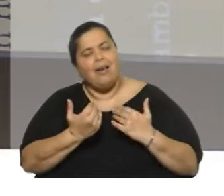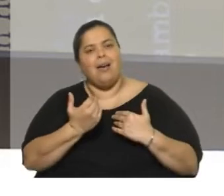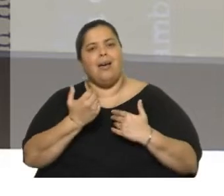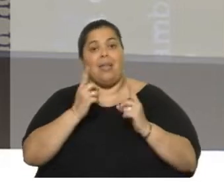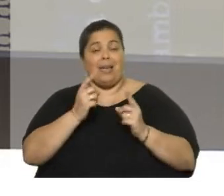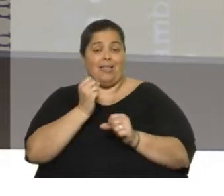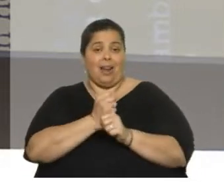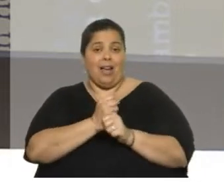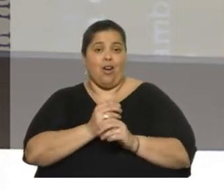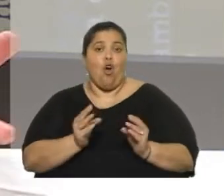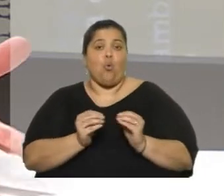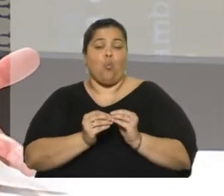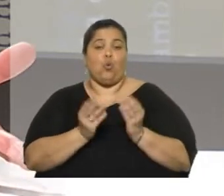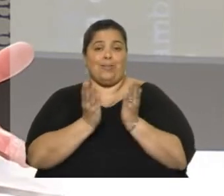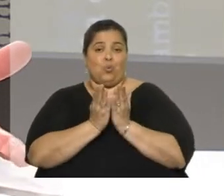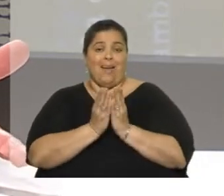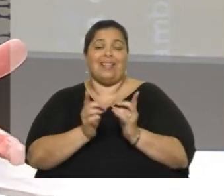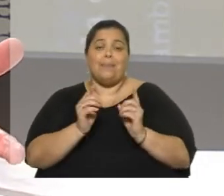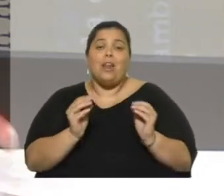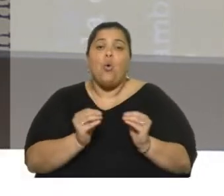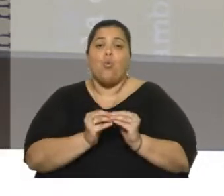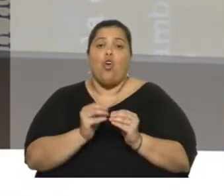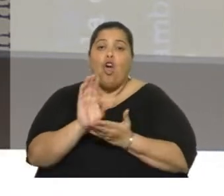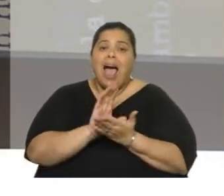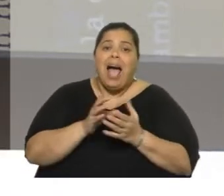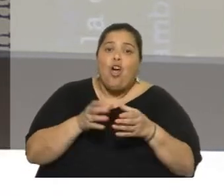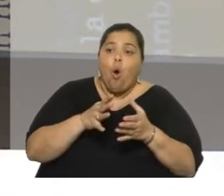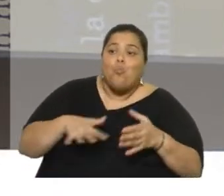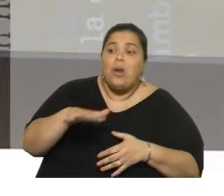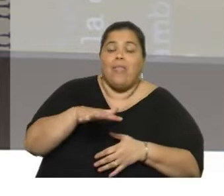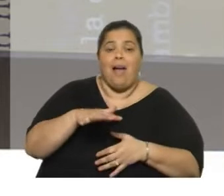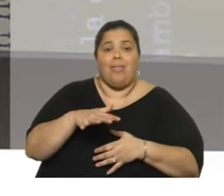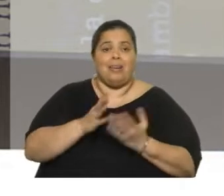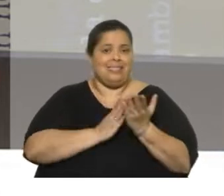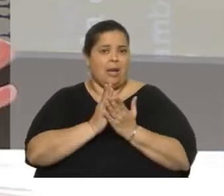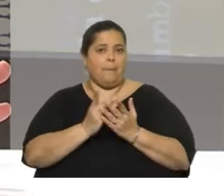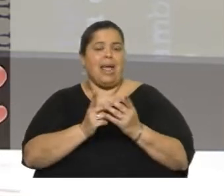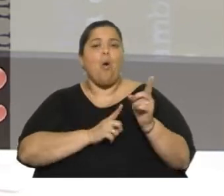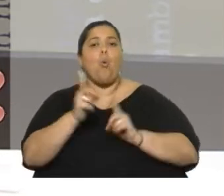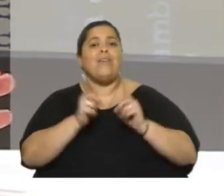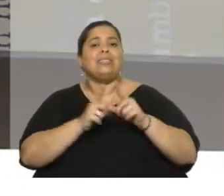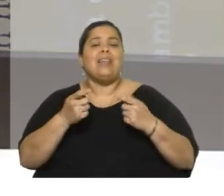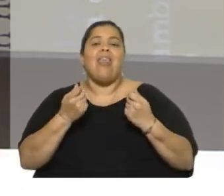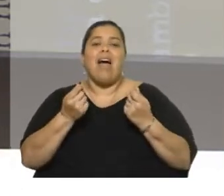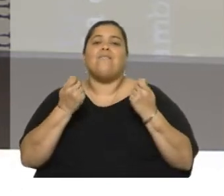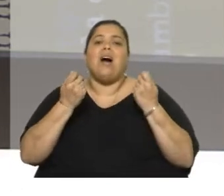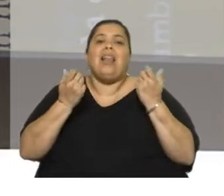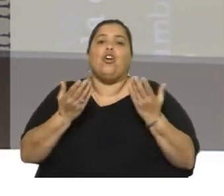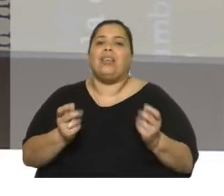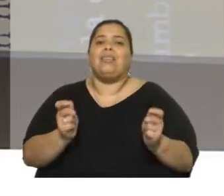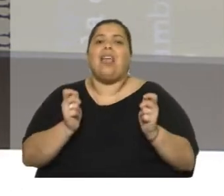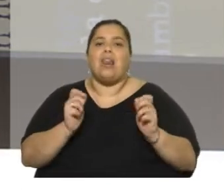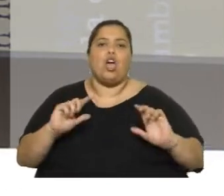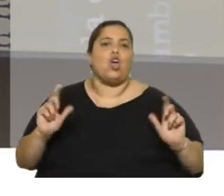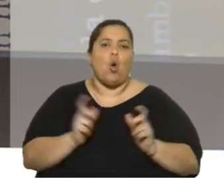los estudiantes y con la comunidad. A las universidades las validan las comunidades. No precisa que nadie las valide.